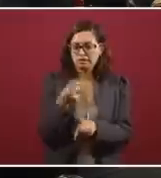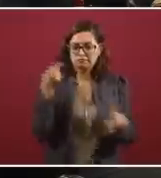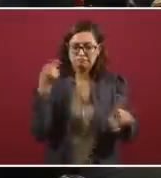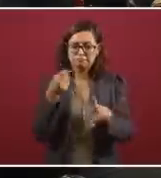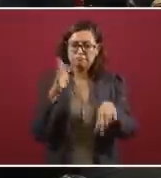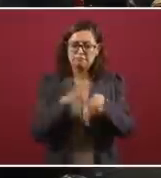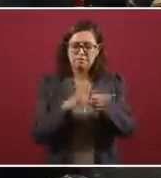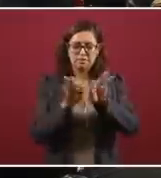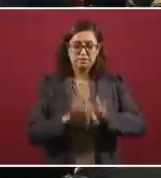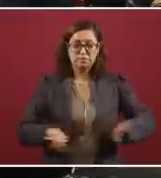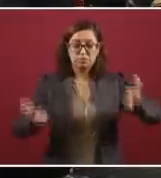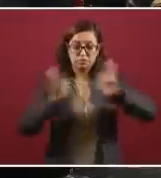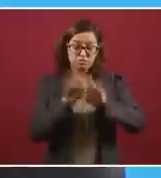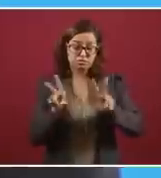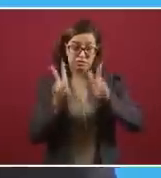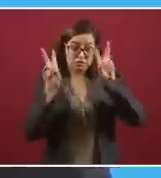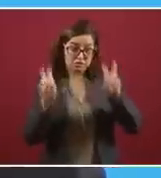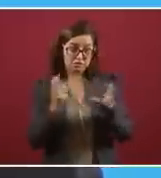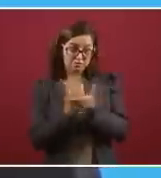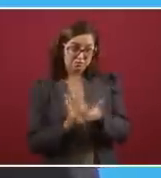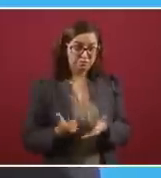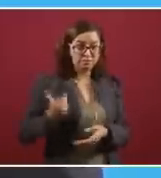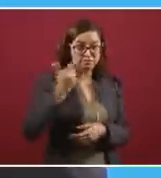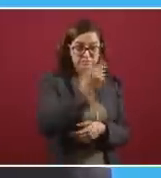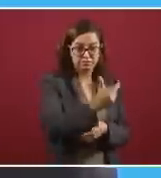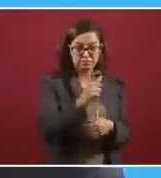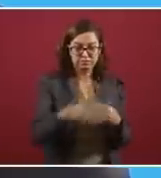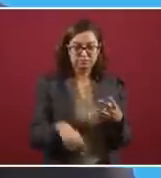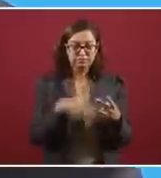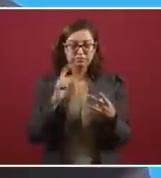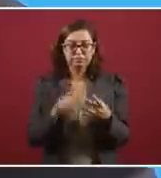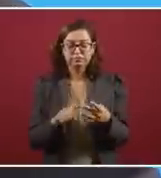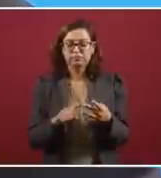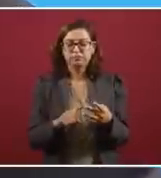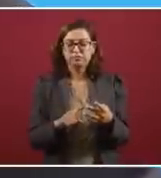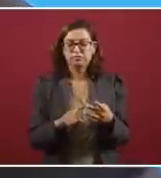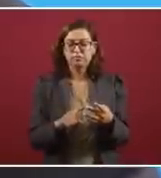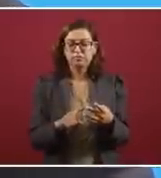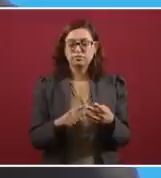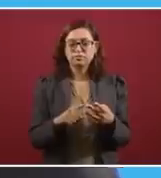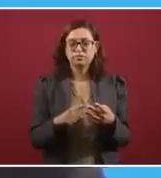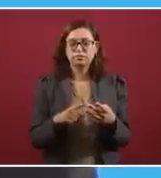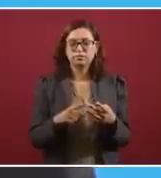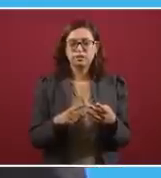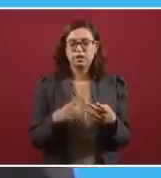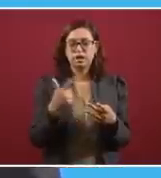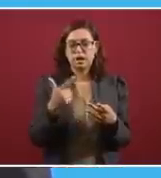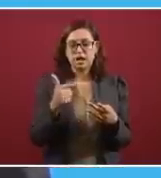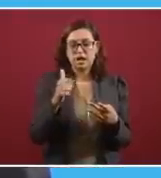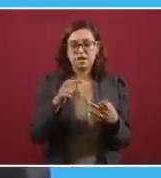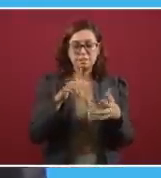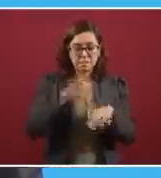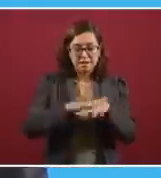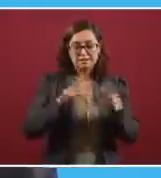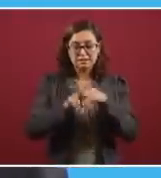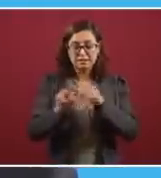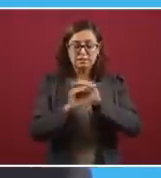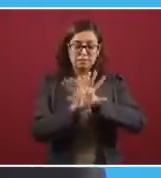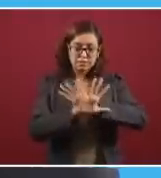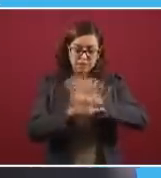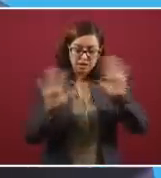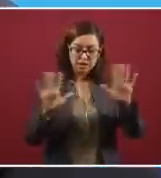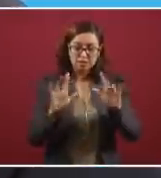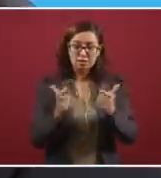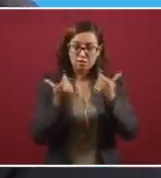la renegociación, tarifas de servicio de transporte de gas natural transparentes y que reflejan